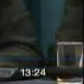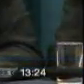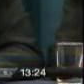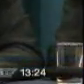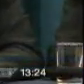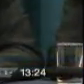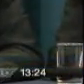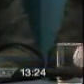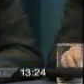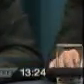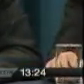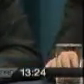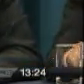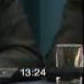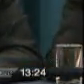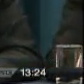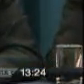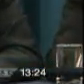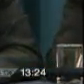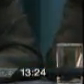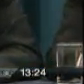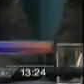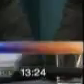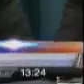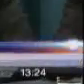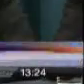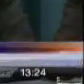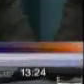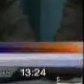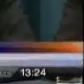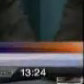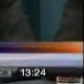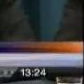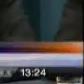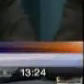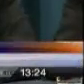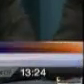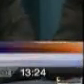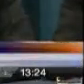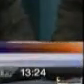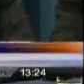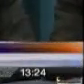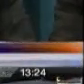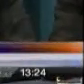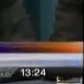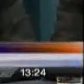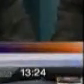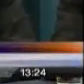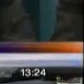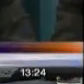de Estado del gobierno, la defensa de los comandos de Chavín de Huántar, que se produjo en una circunstancia